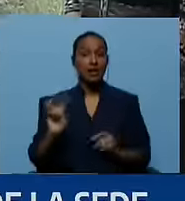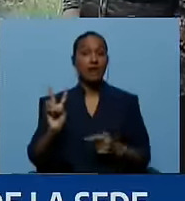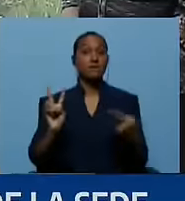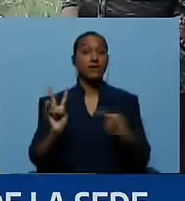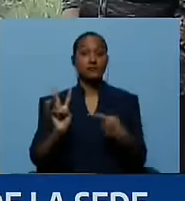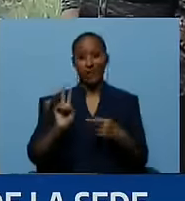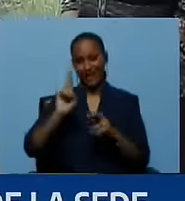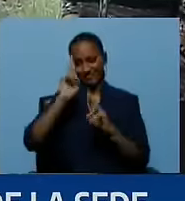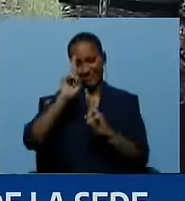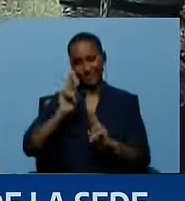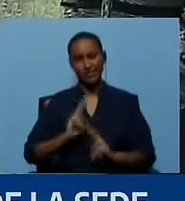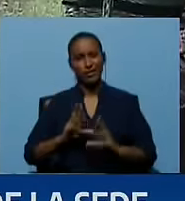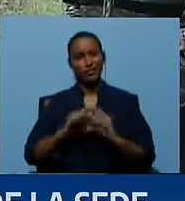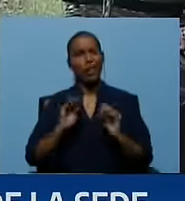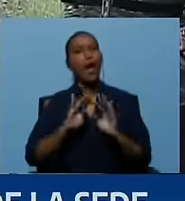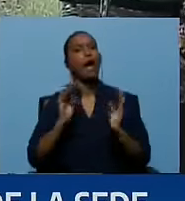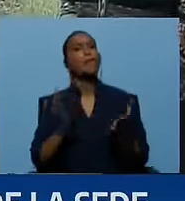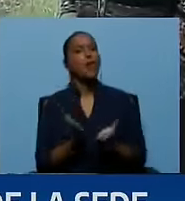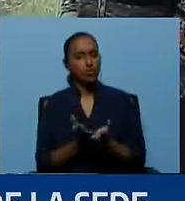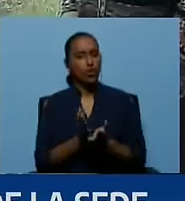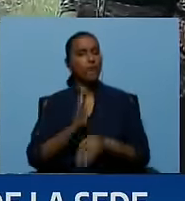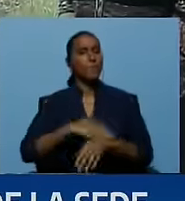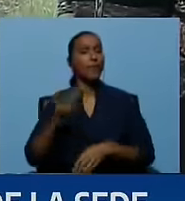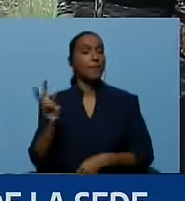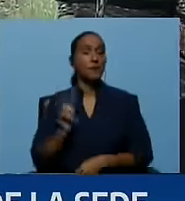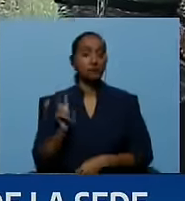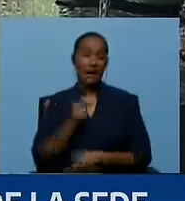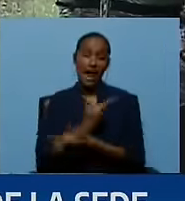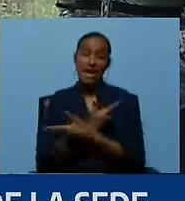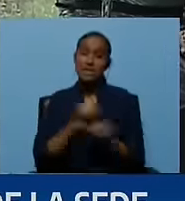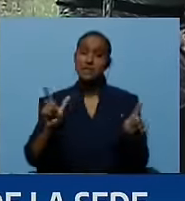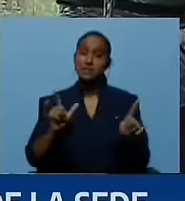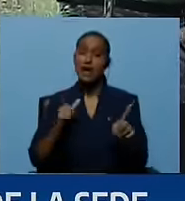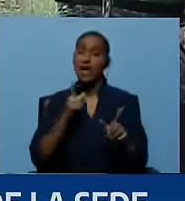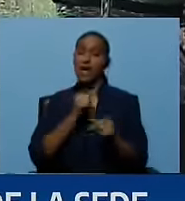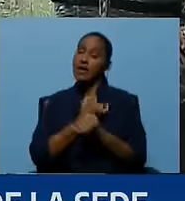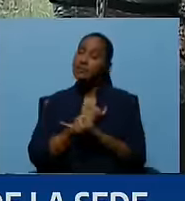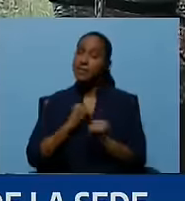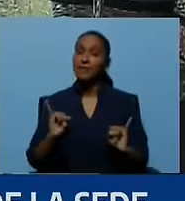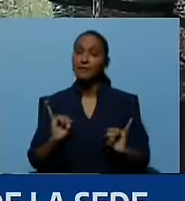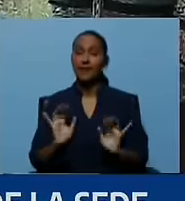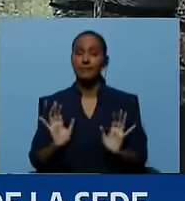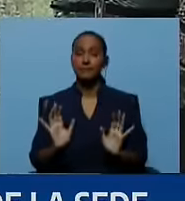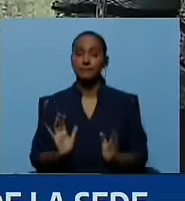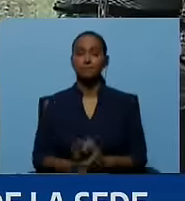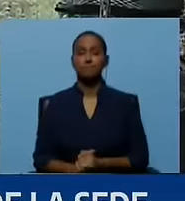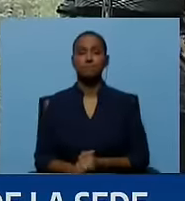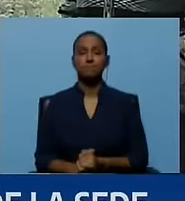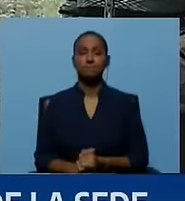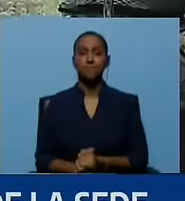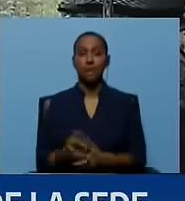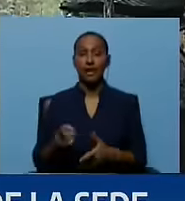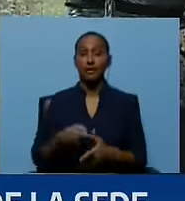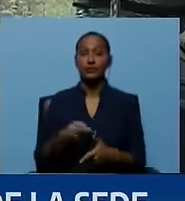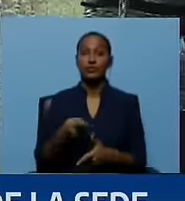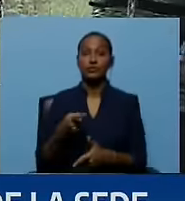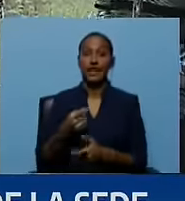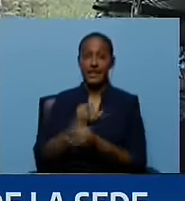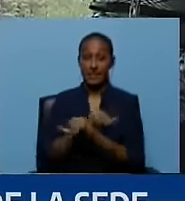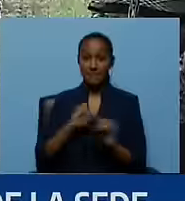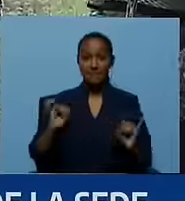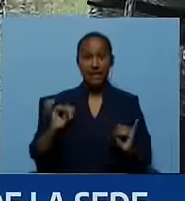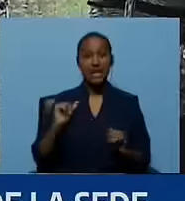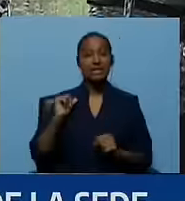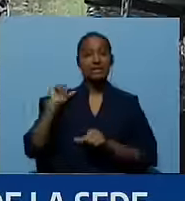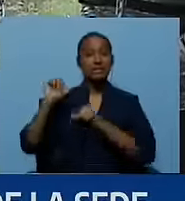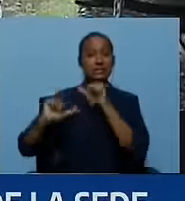en el mundo como nación libre, soberana e independiente. Si la independencia del siglo XIX